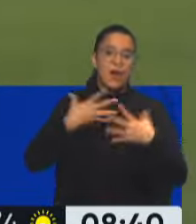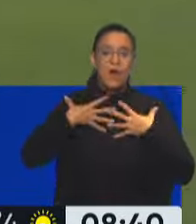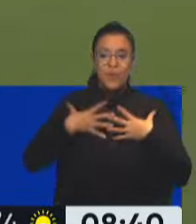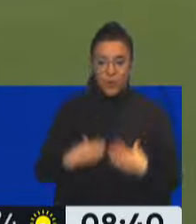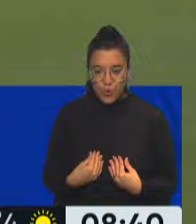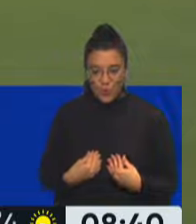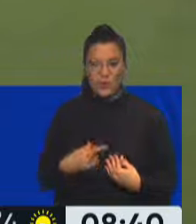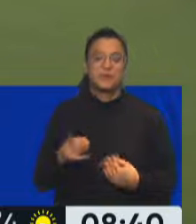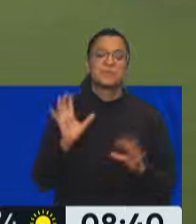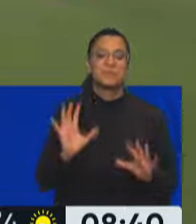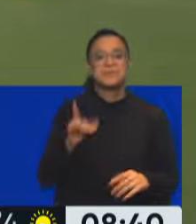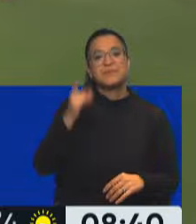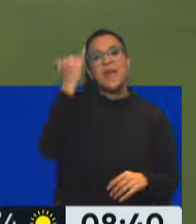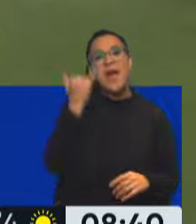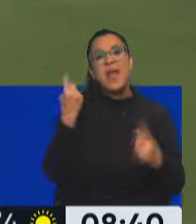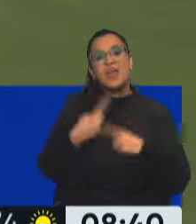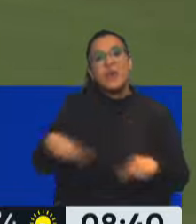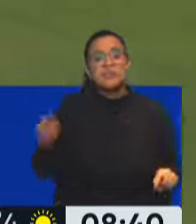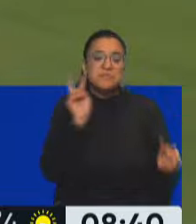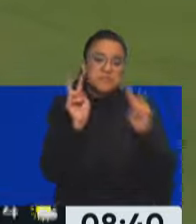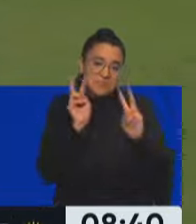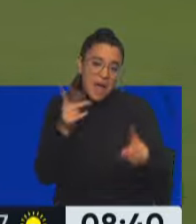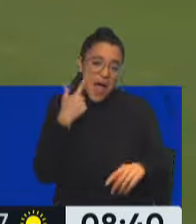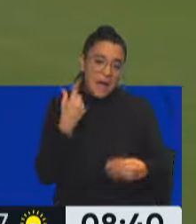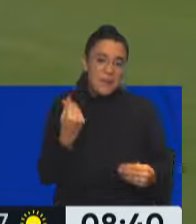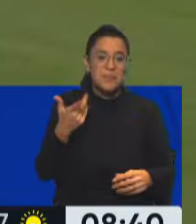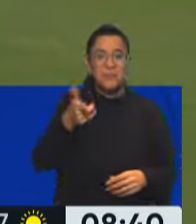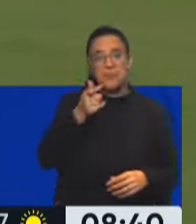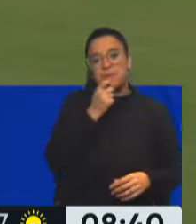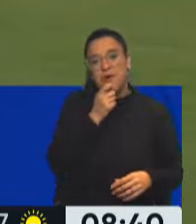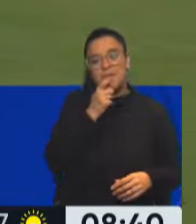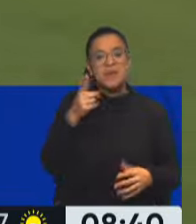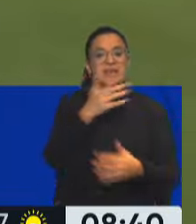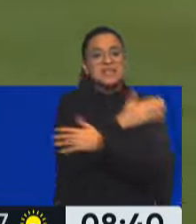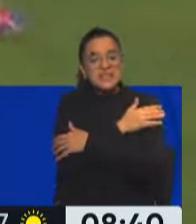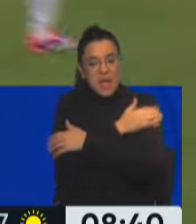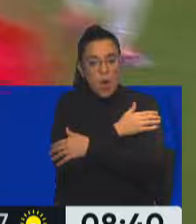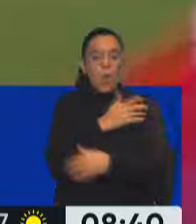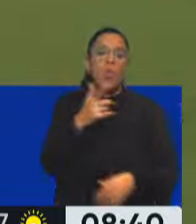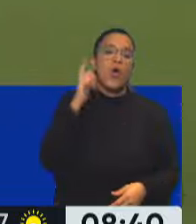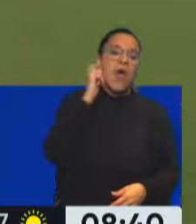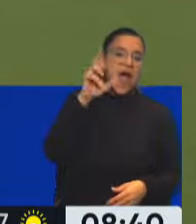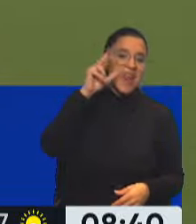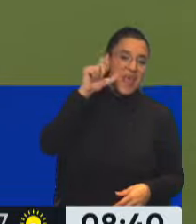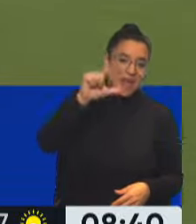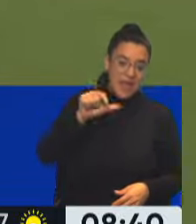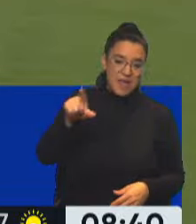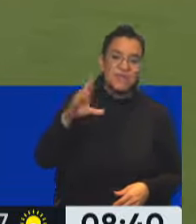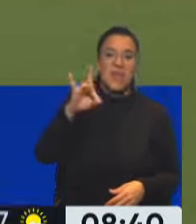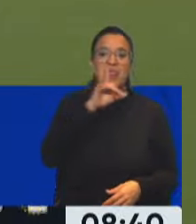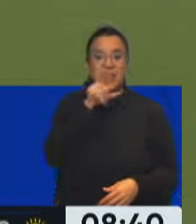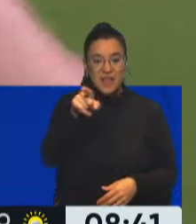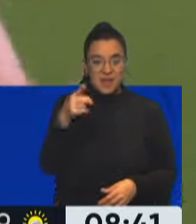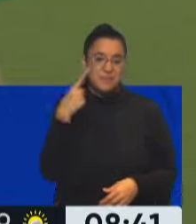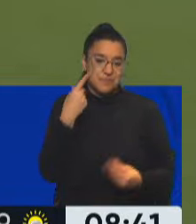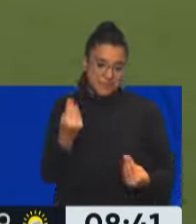buscado tanto. Y había cosas para escuchar. Por ejemplo, después de ese saludo con Ricardo Gareca, al técnico de la selección campeona del